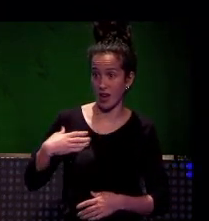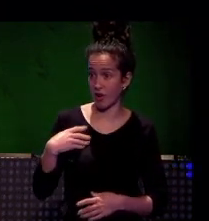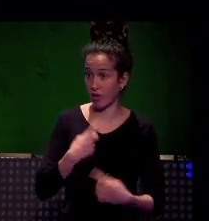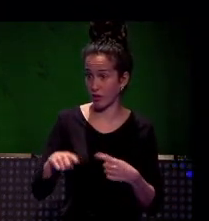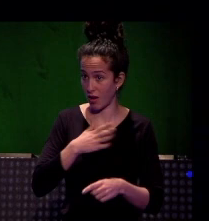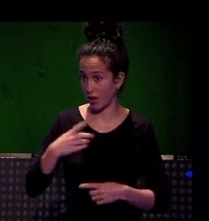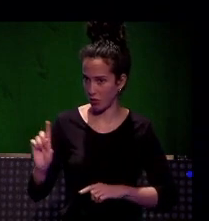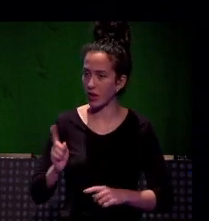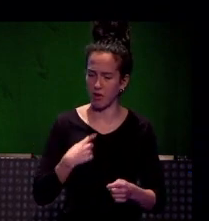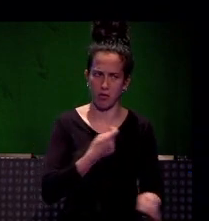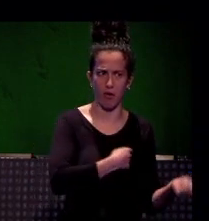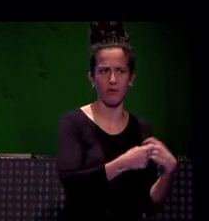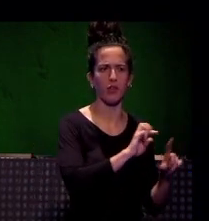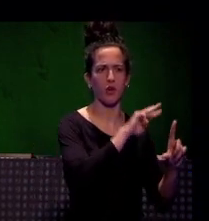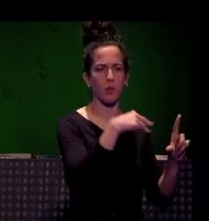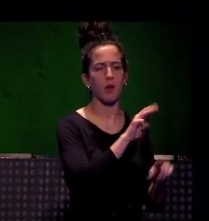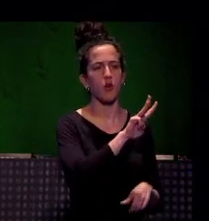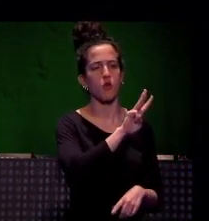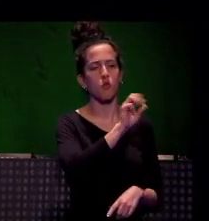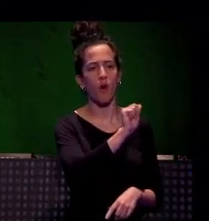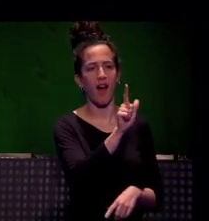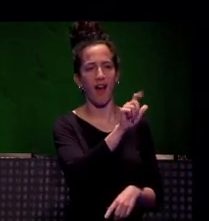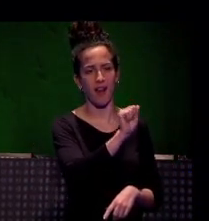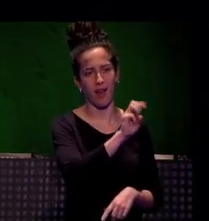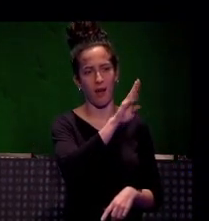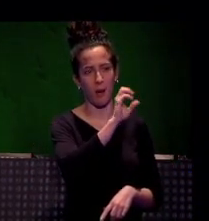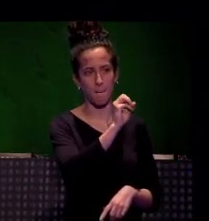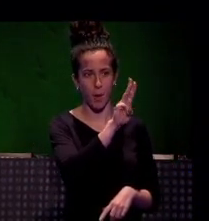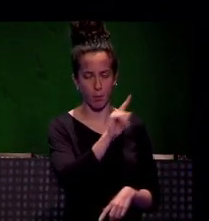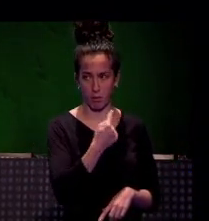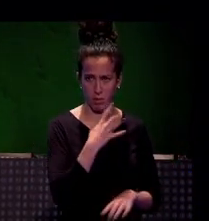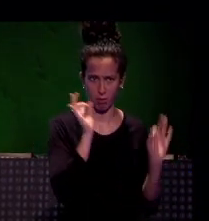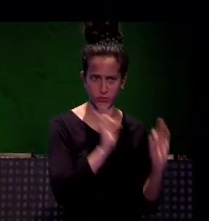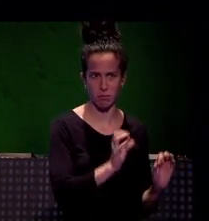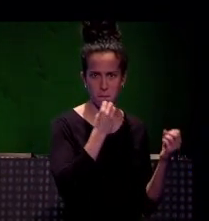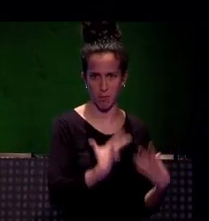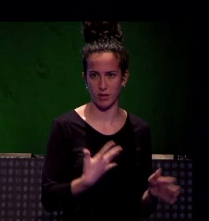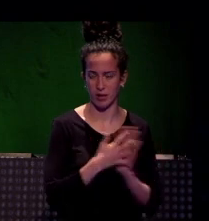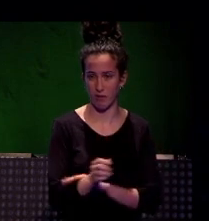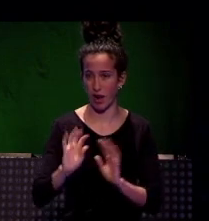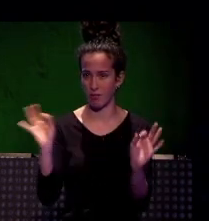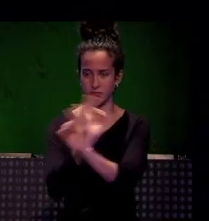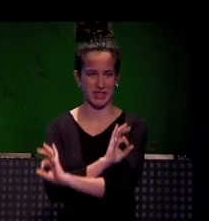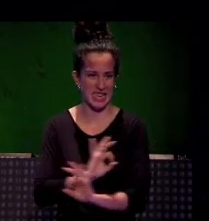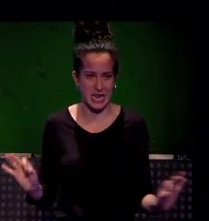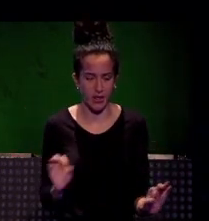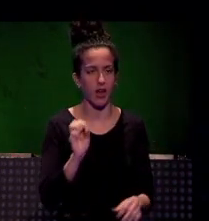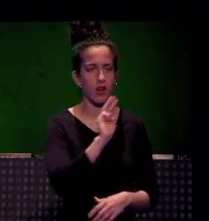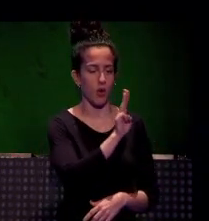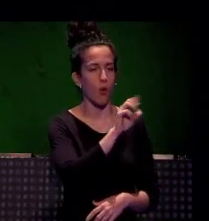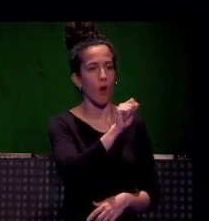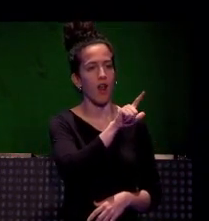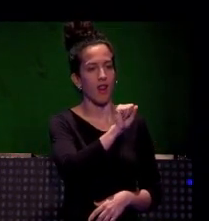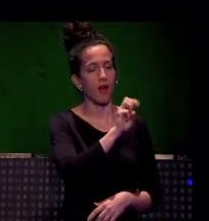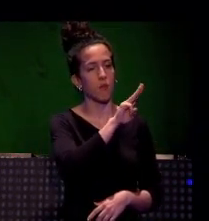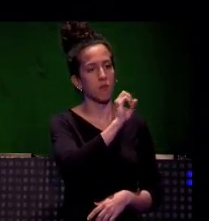lo dijo no dijo ni bala pony ni bala a la popa no entonces ahí te das cuenta de